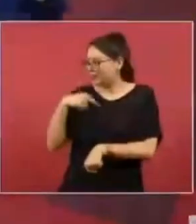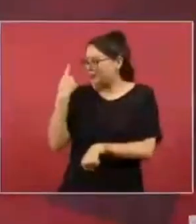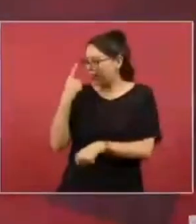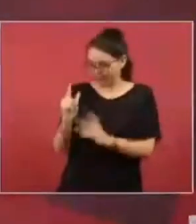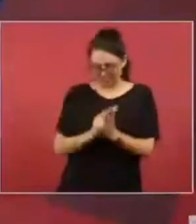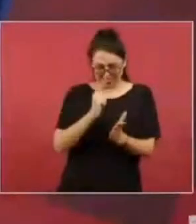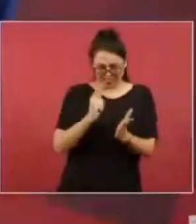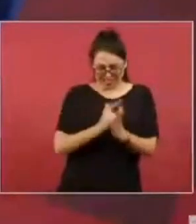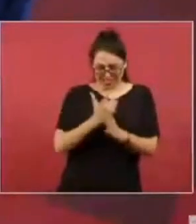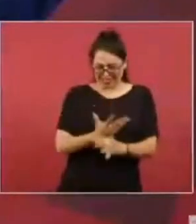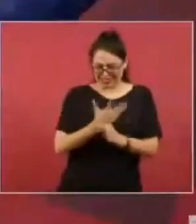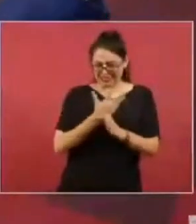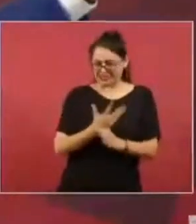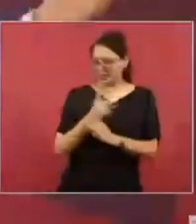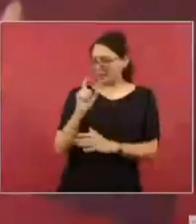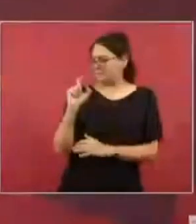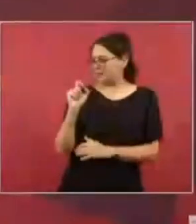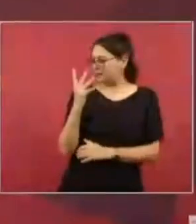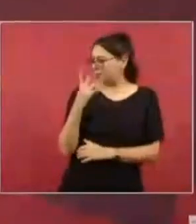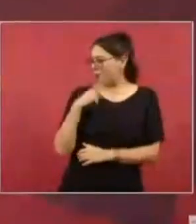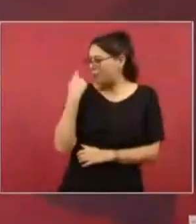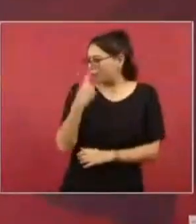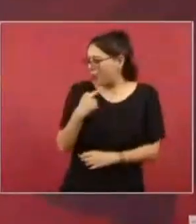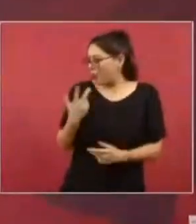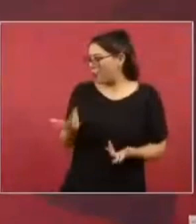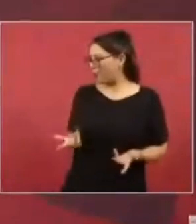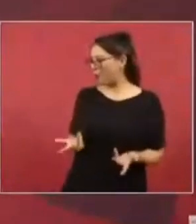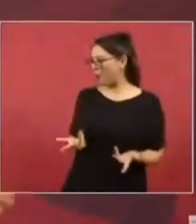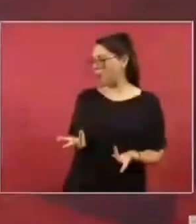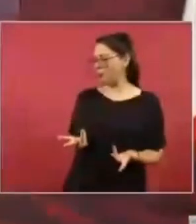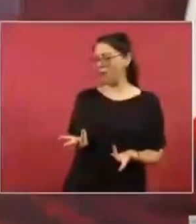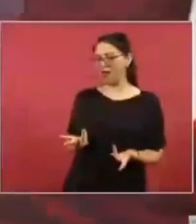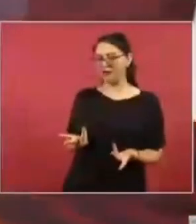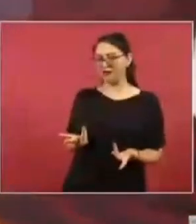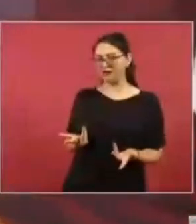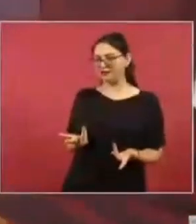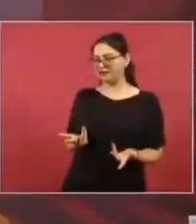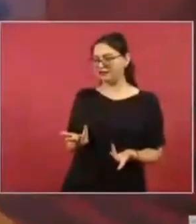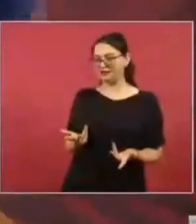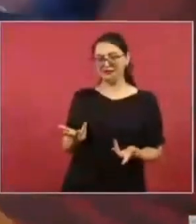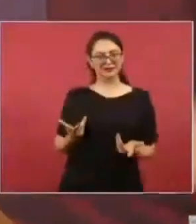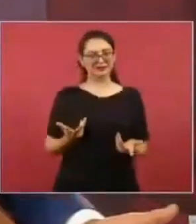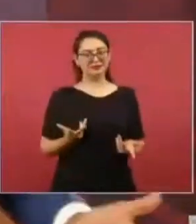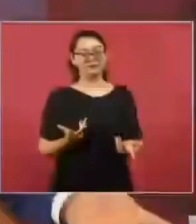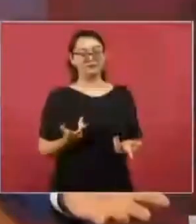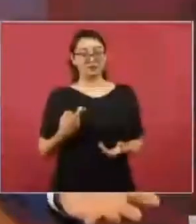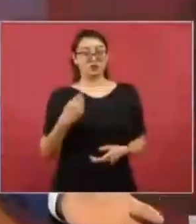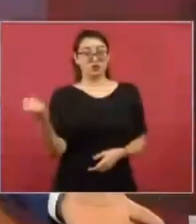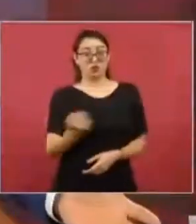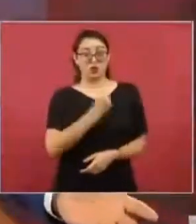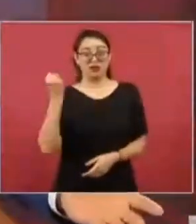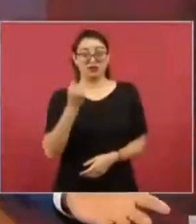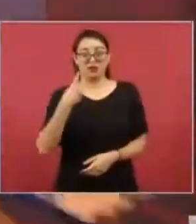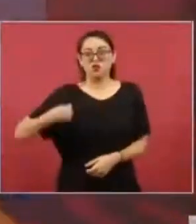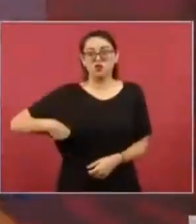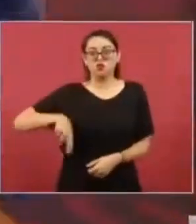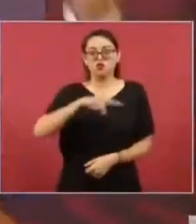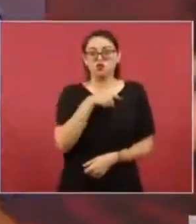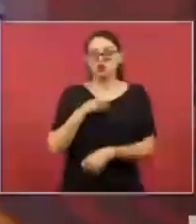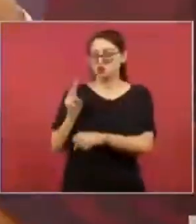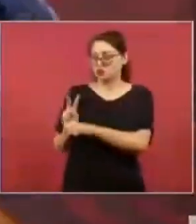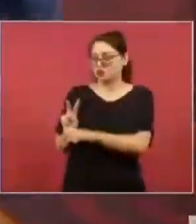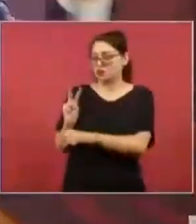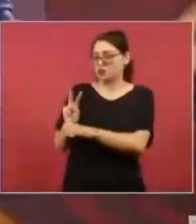y niña seis niñas y cinco seis niños y cinco niñas entre este grupo de